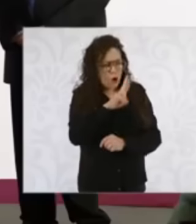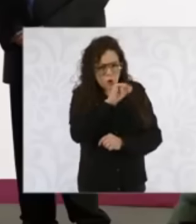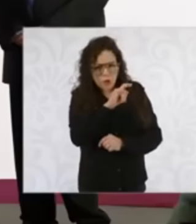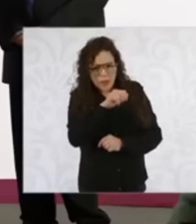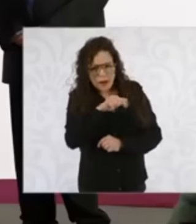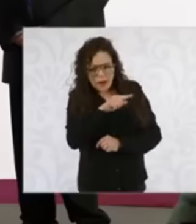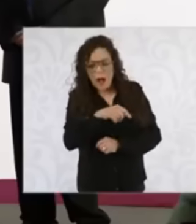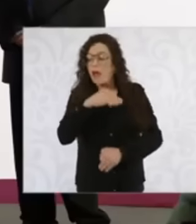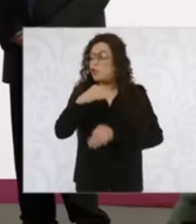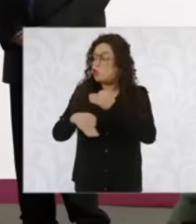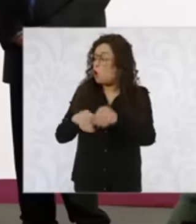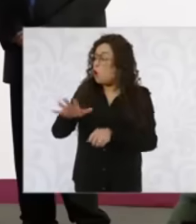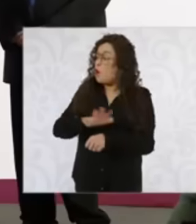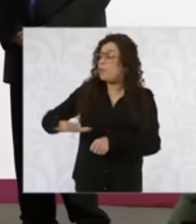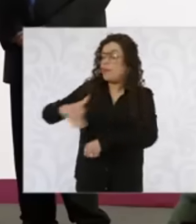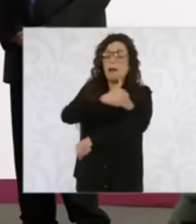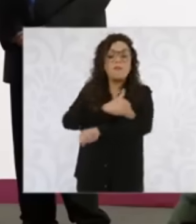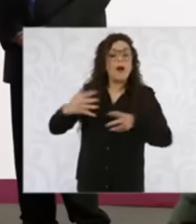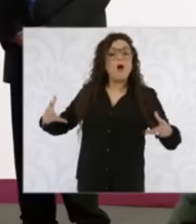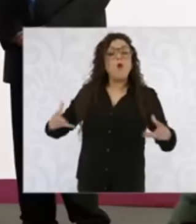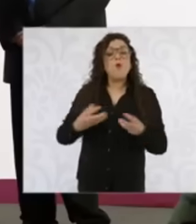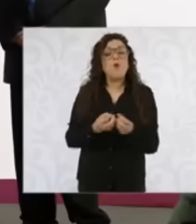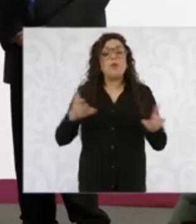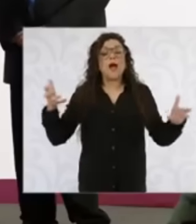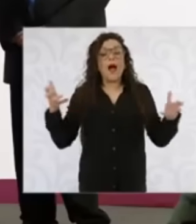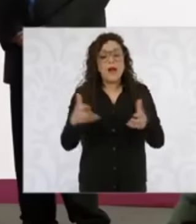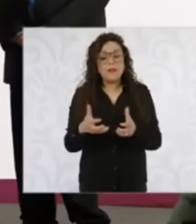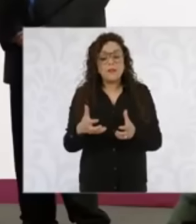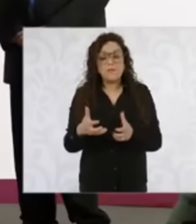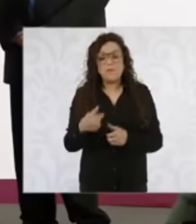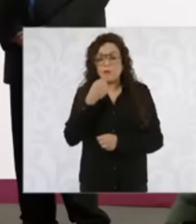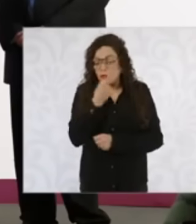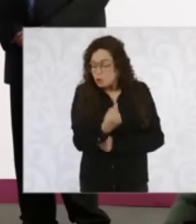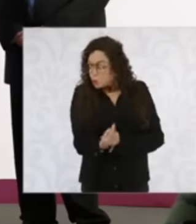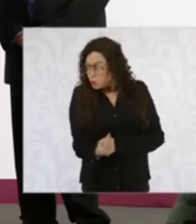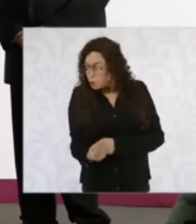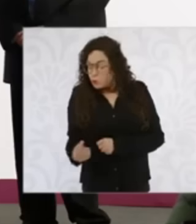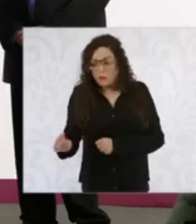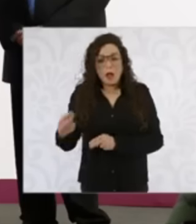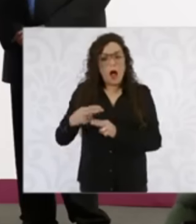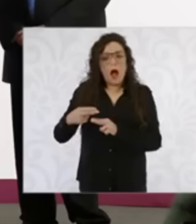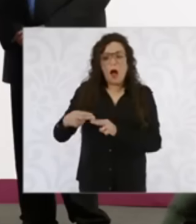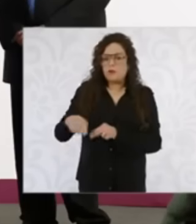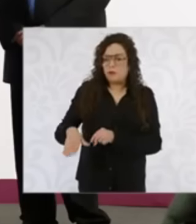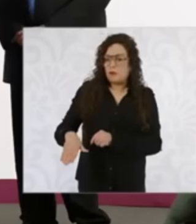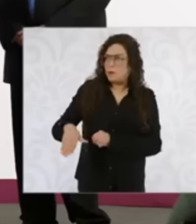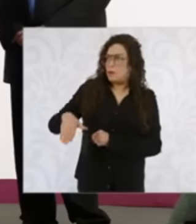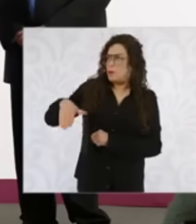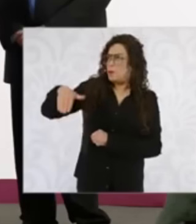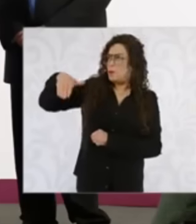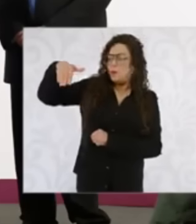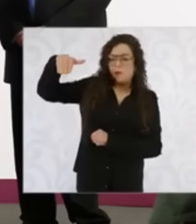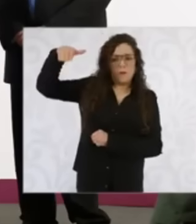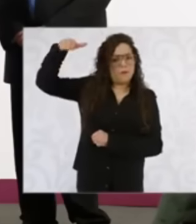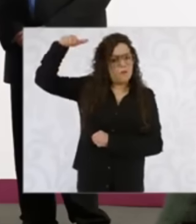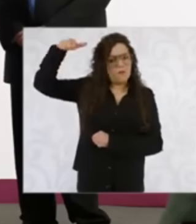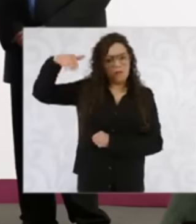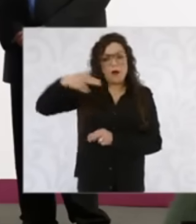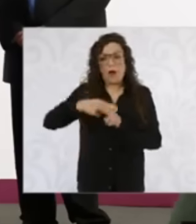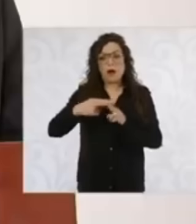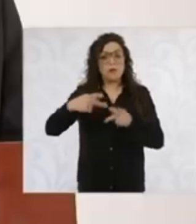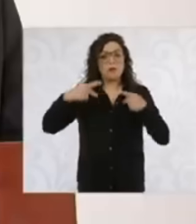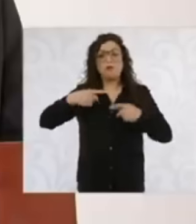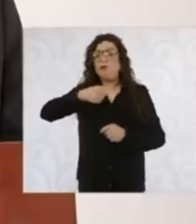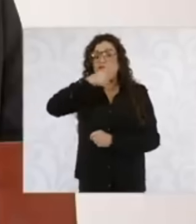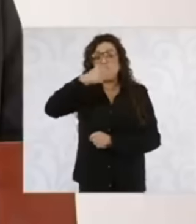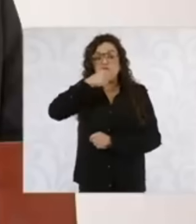de ahí lo que significa la nueva Universidad Rosario Castellanos y la Universidad de la Salud, está en ese capítulo